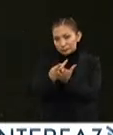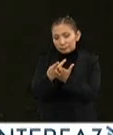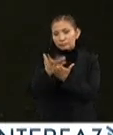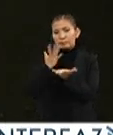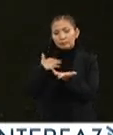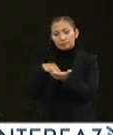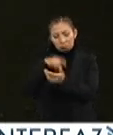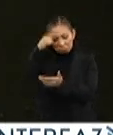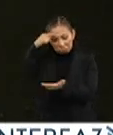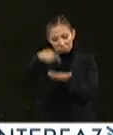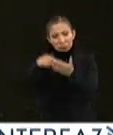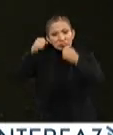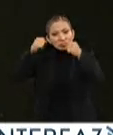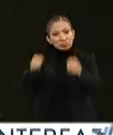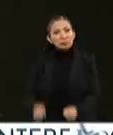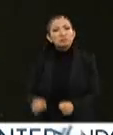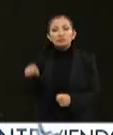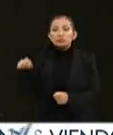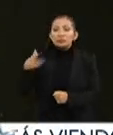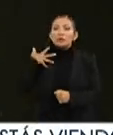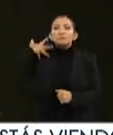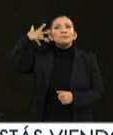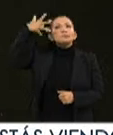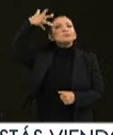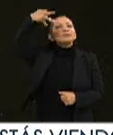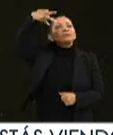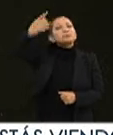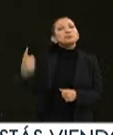que estamos convencidos tendrá una